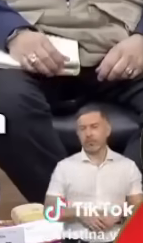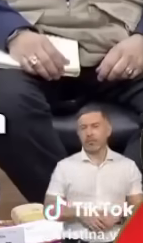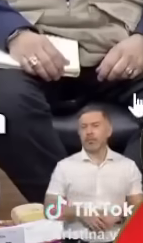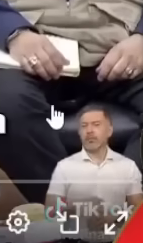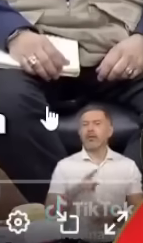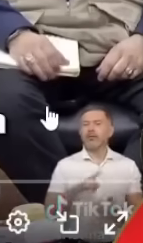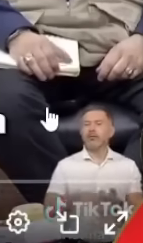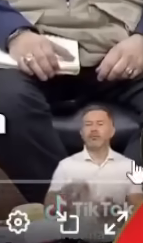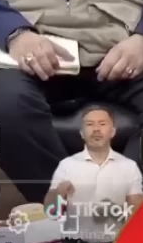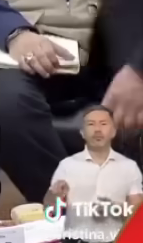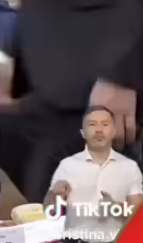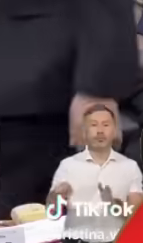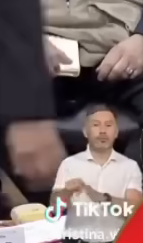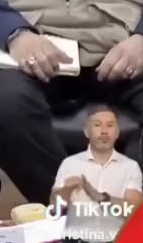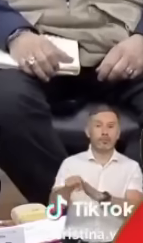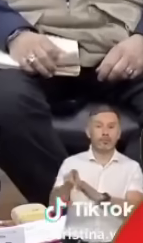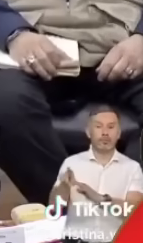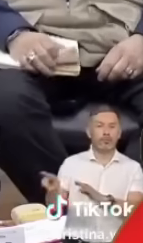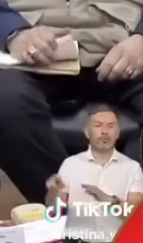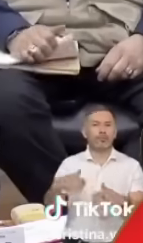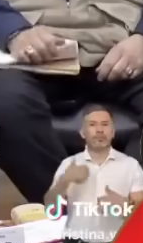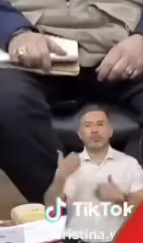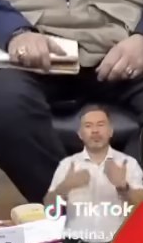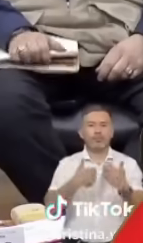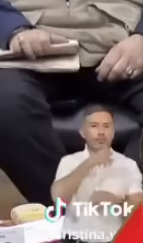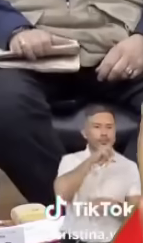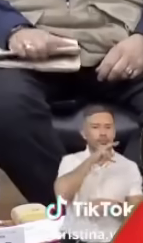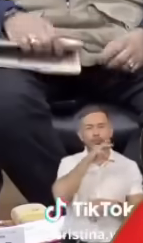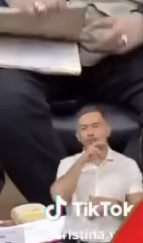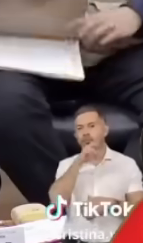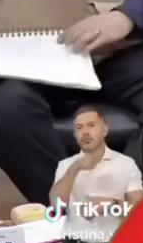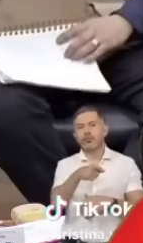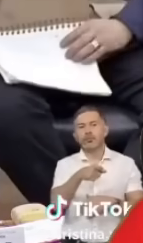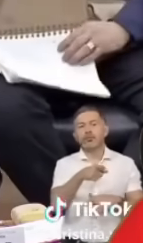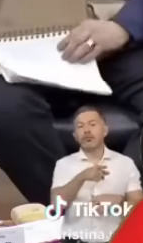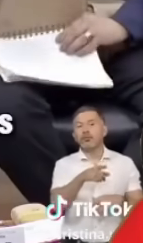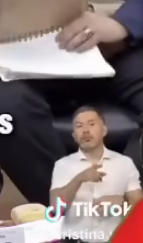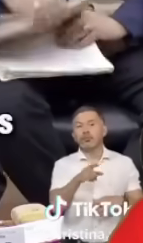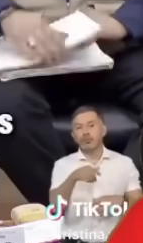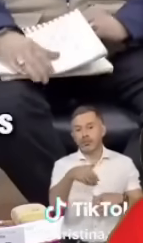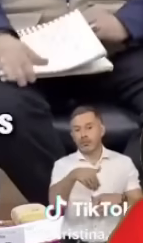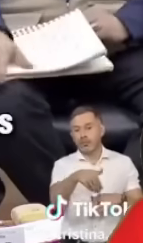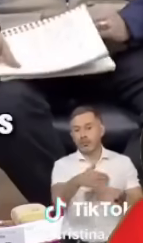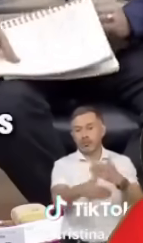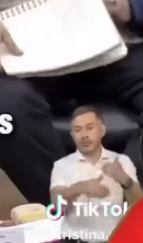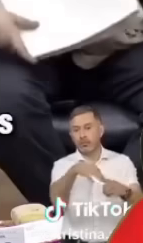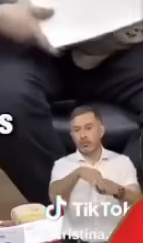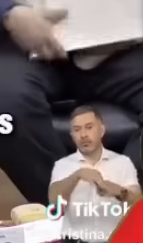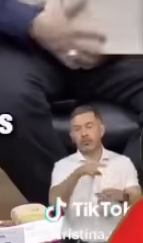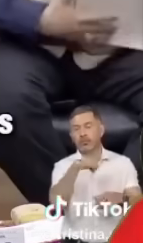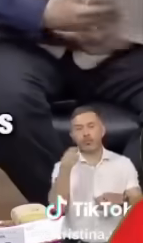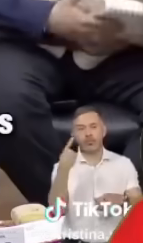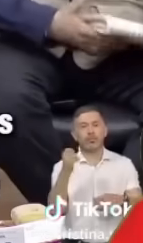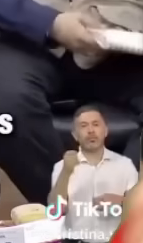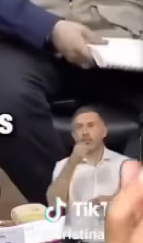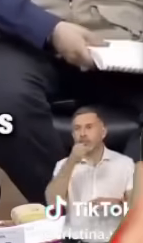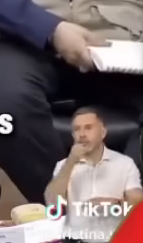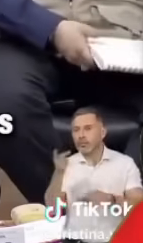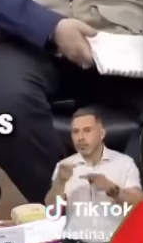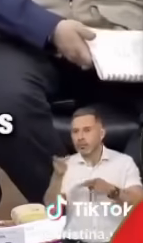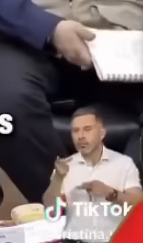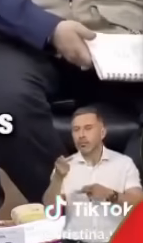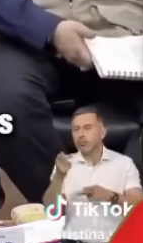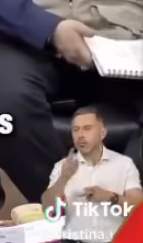desesperación de la derecha por perder el proceso electoral todas las encuestas siguen mencionando que sus